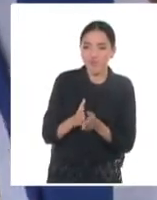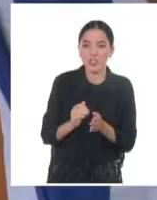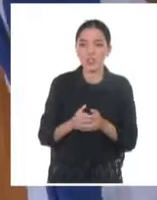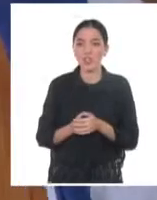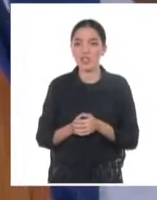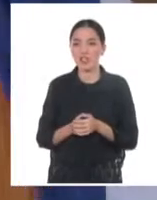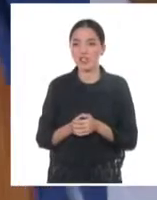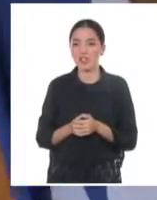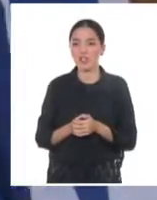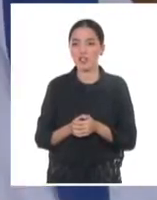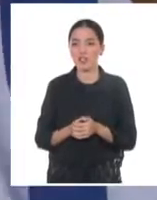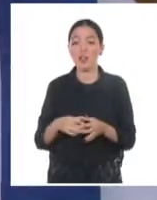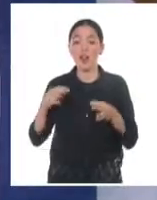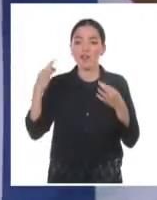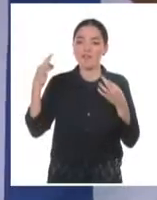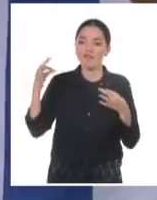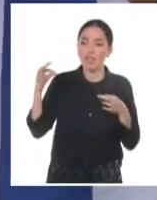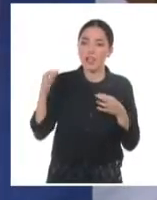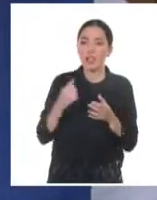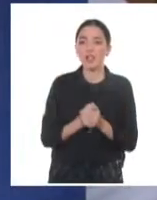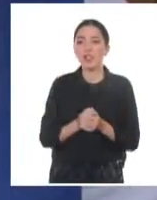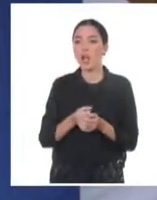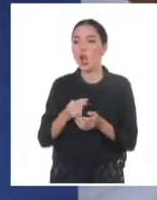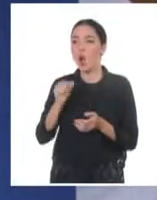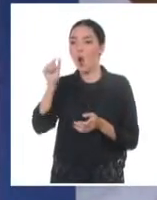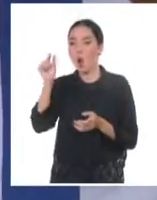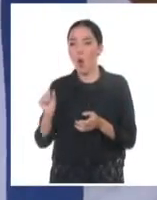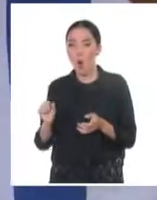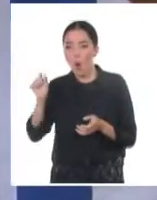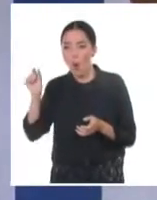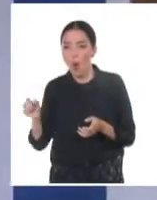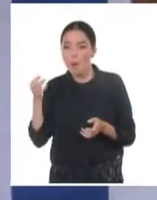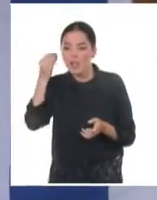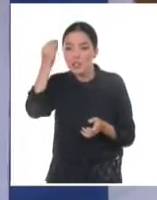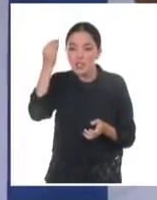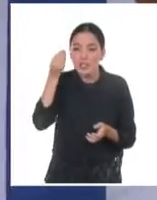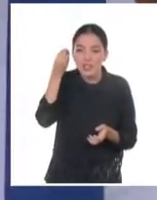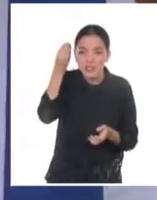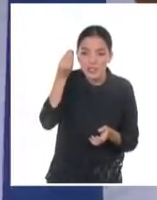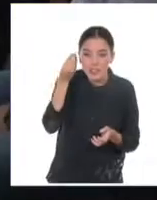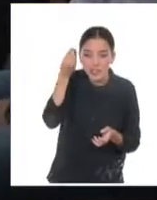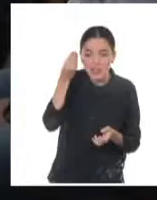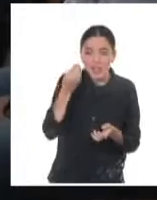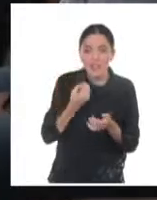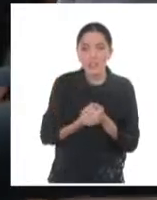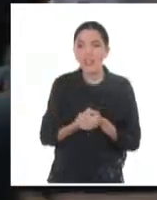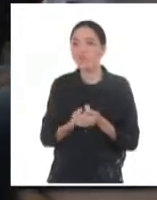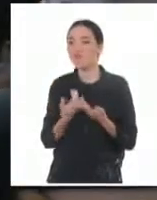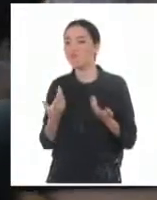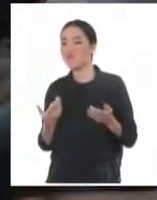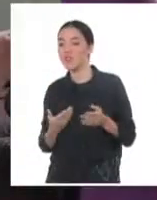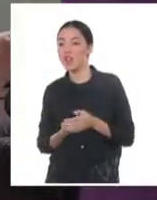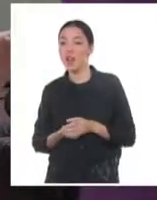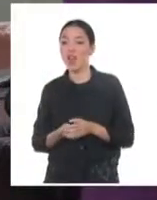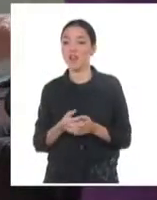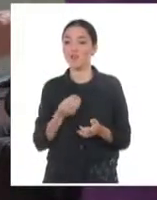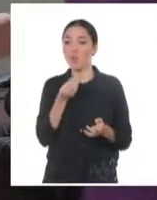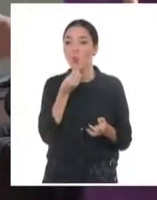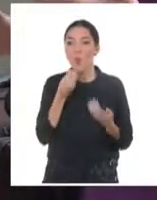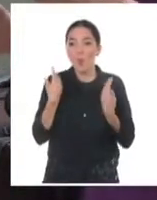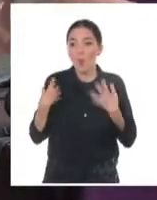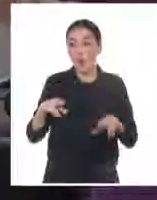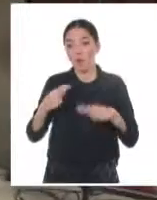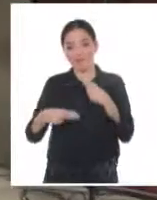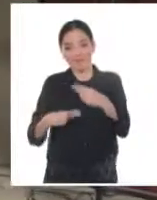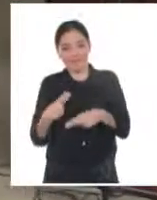ese papel del hombre pensador, pero también del hombre que supo hacer obras, está allí con todo su legado. El